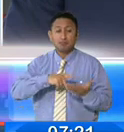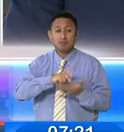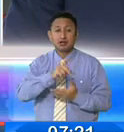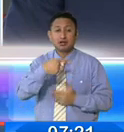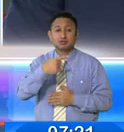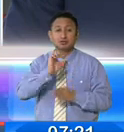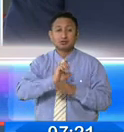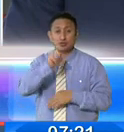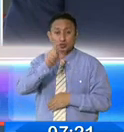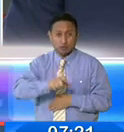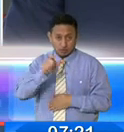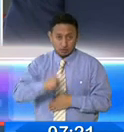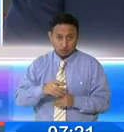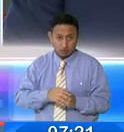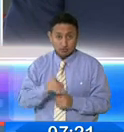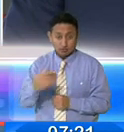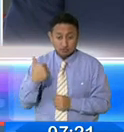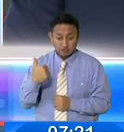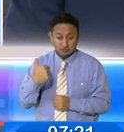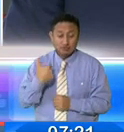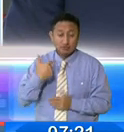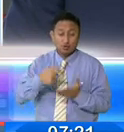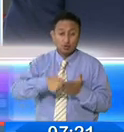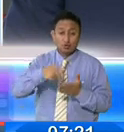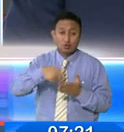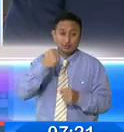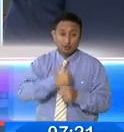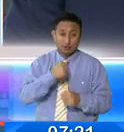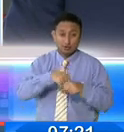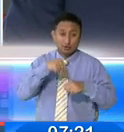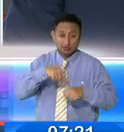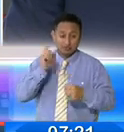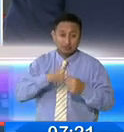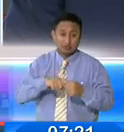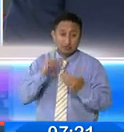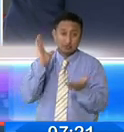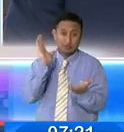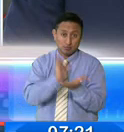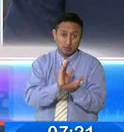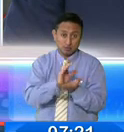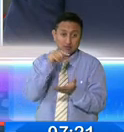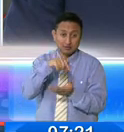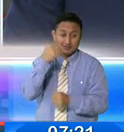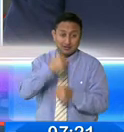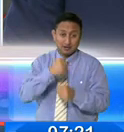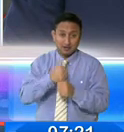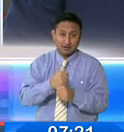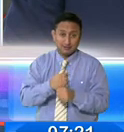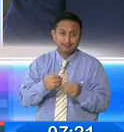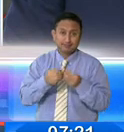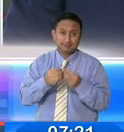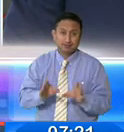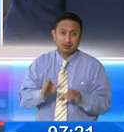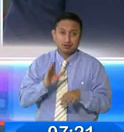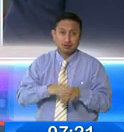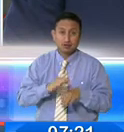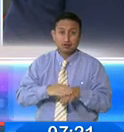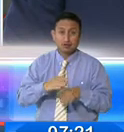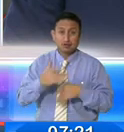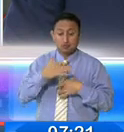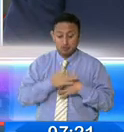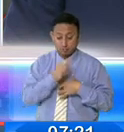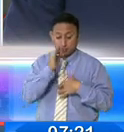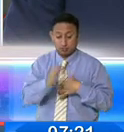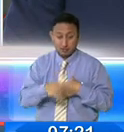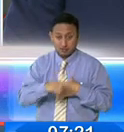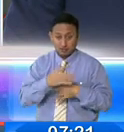ecuatorianos que tuvieron un contrato de trabajo, que estaban afiliados a la Seguridad Social, que perdieron ese trabajo durante la pandemia y que no lo han recuperado.